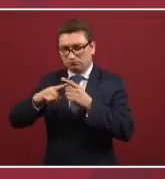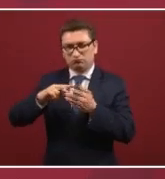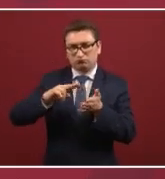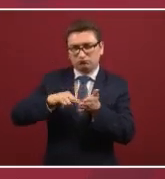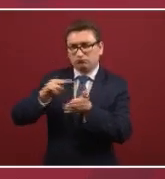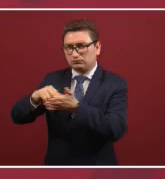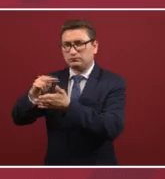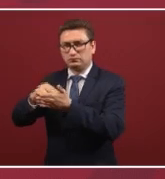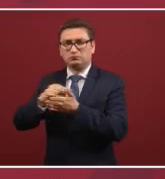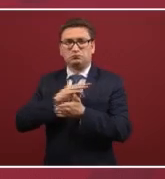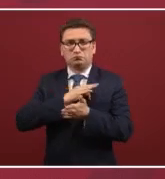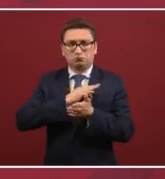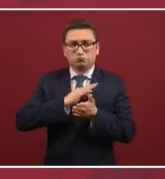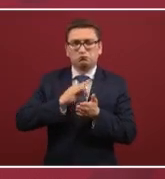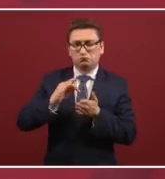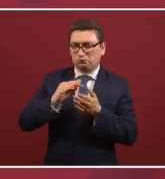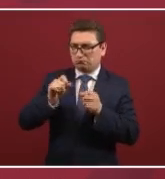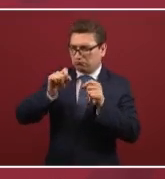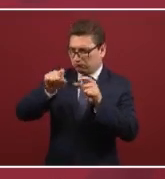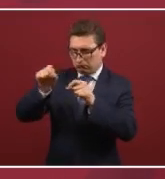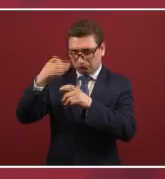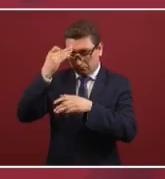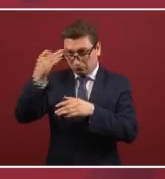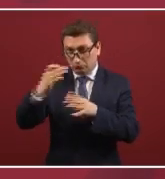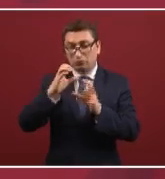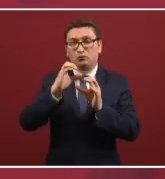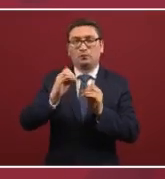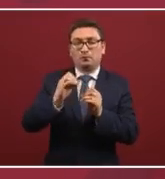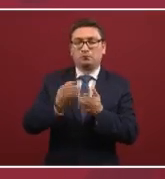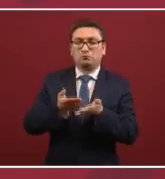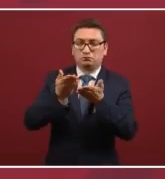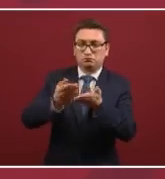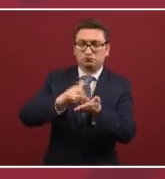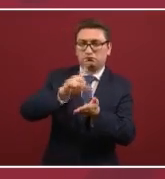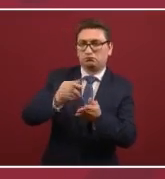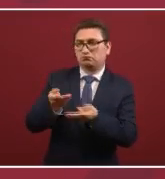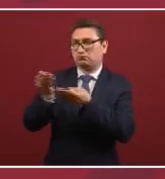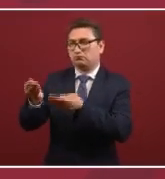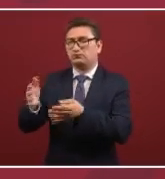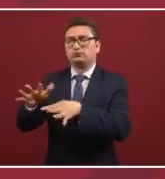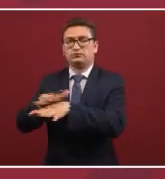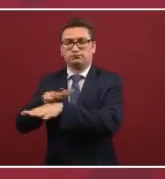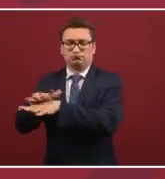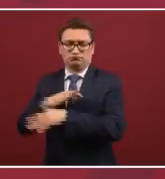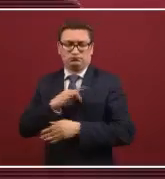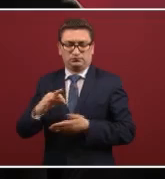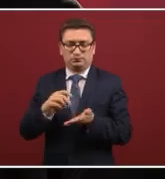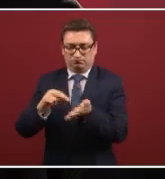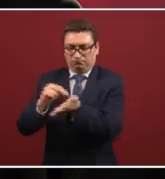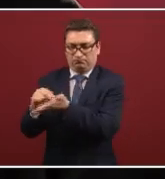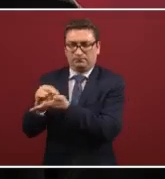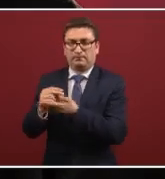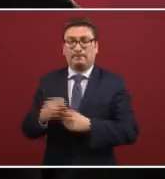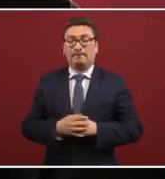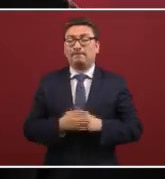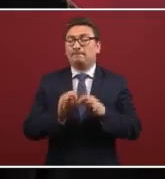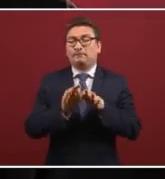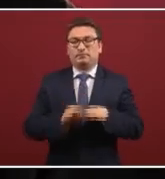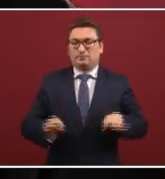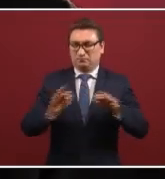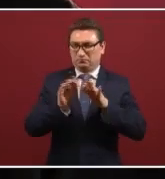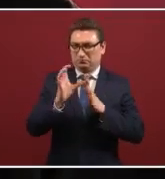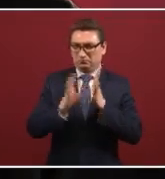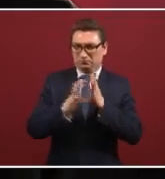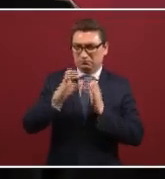momentos distintos. Es importante destacar que la Constitución Política le